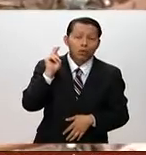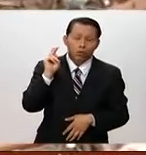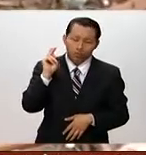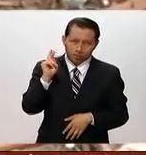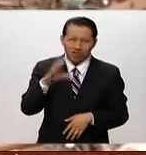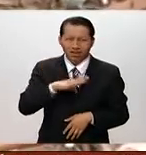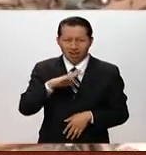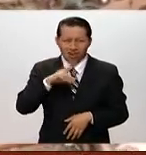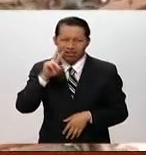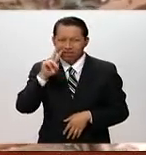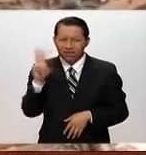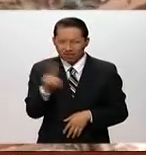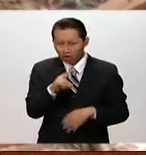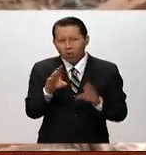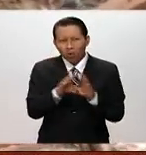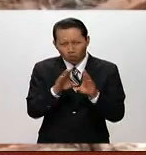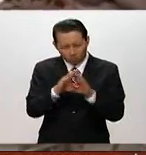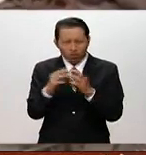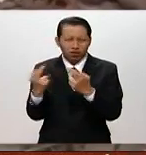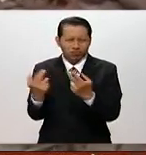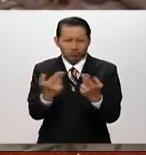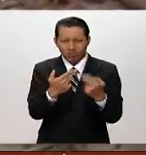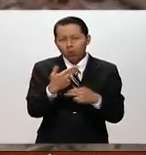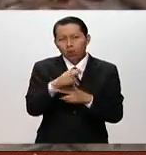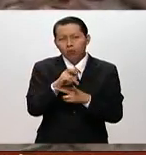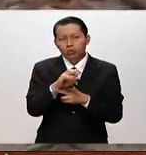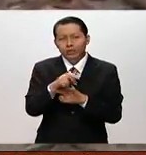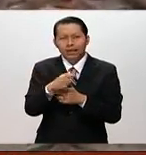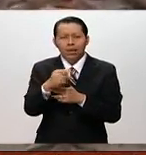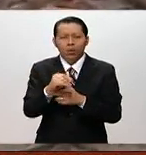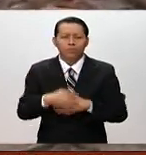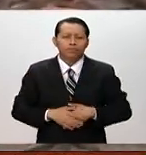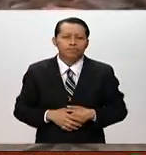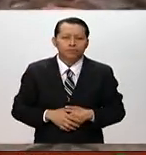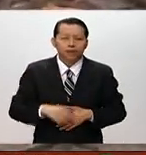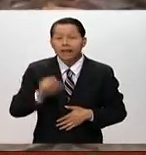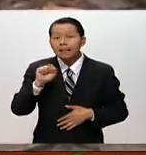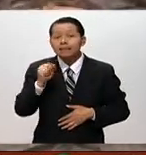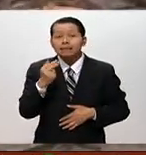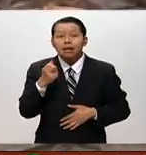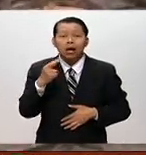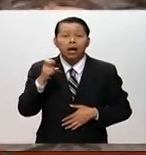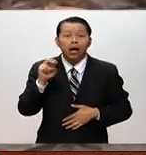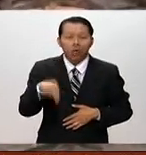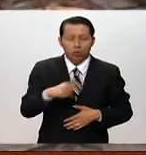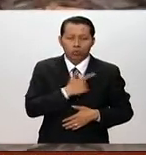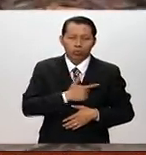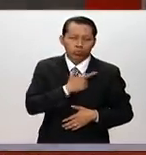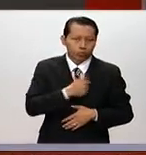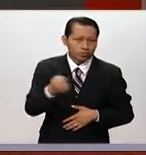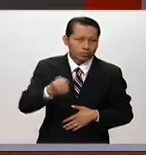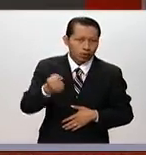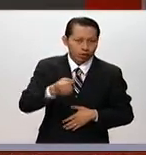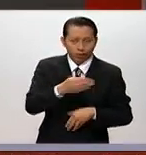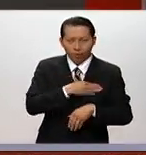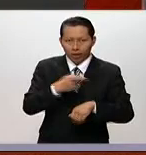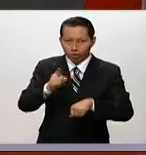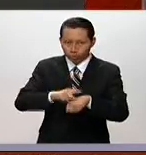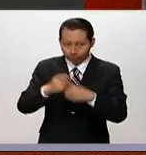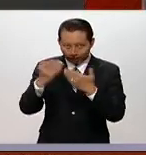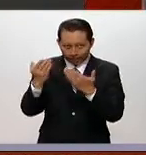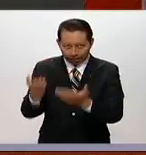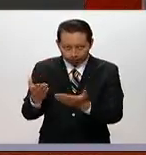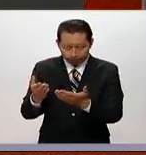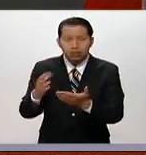todavía el panorama de desolación aquí en Huauchinango. Sharon, qué gusto saludarte, muy buenos días. Las autoridades